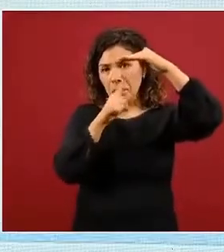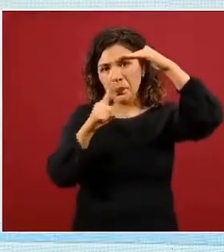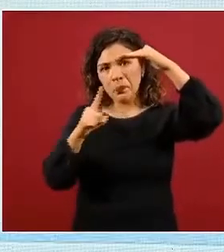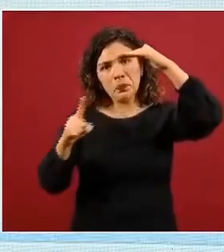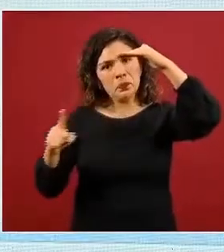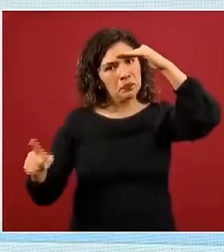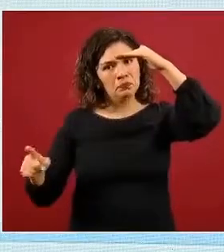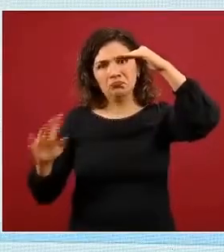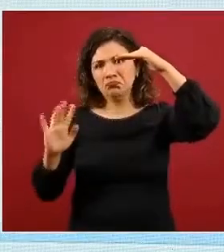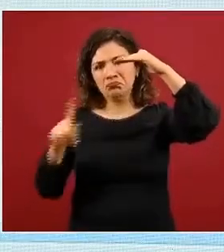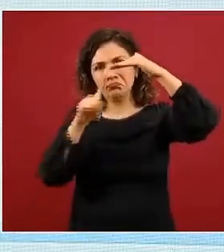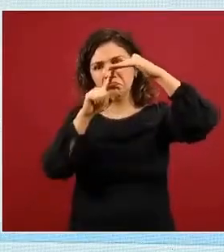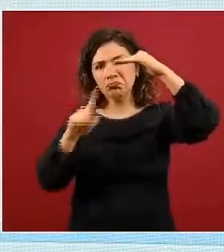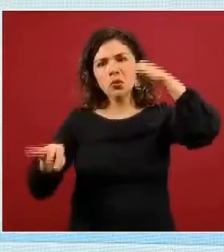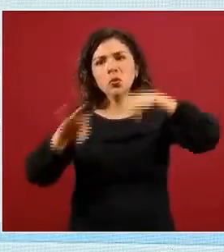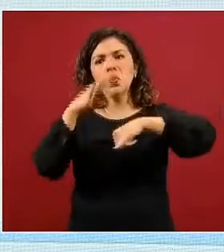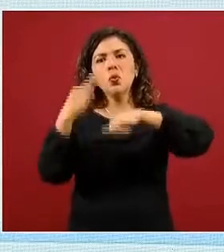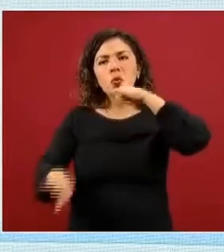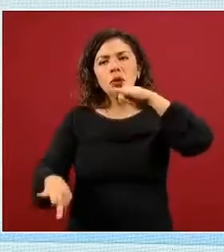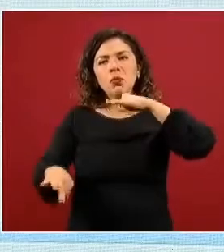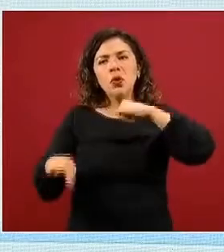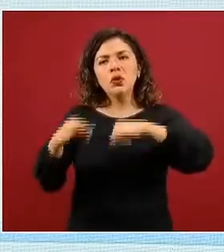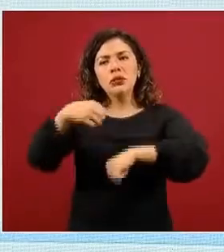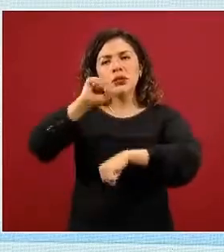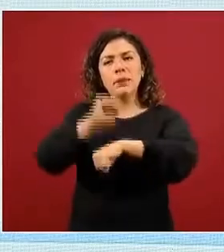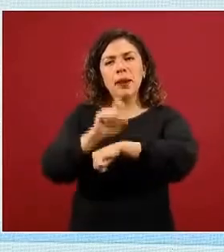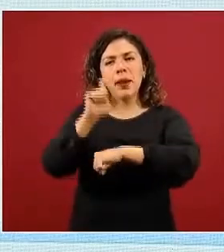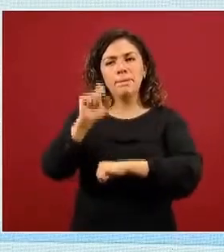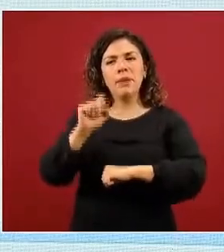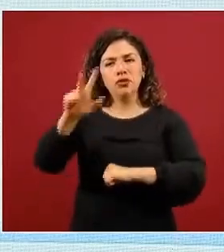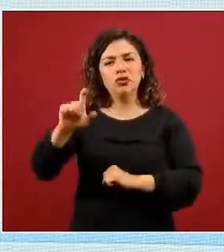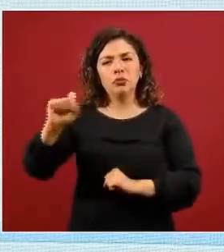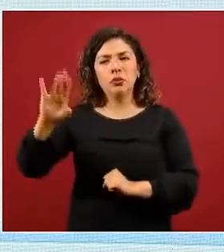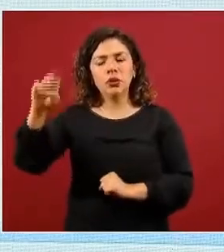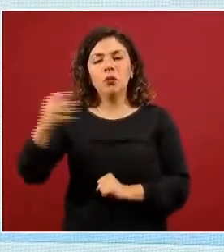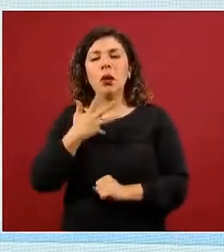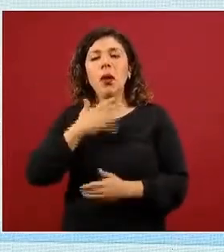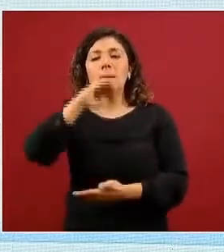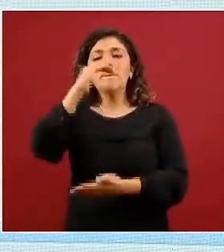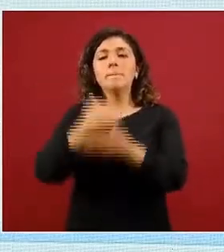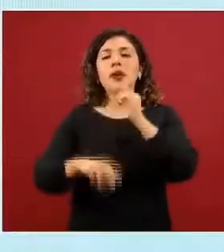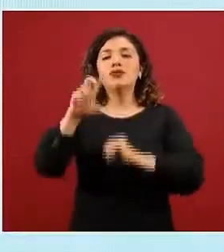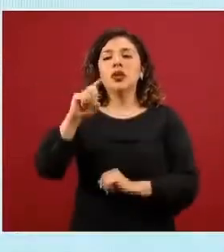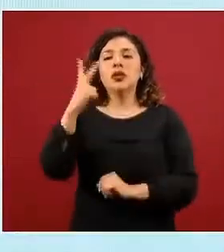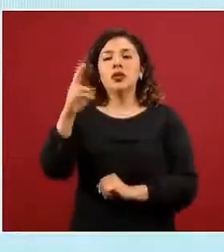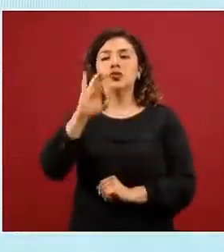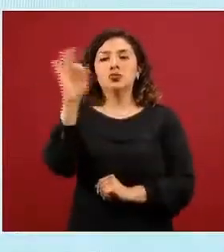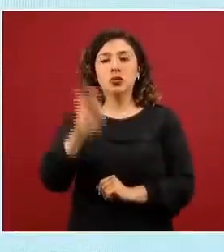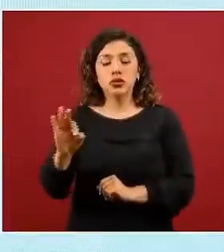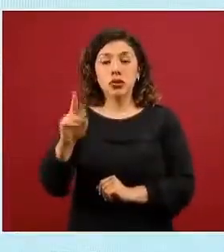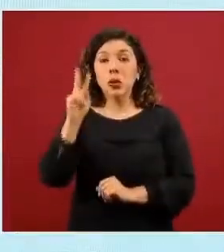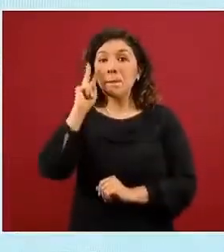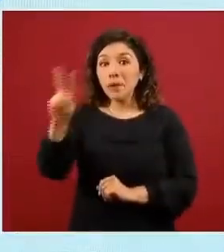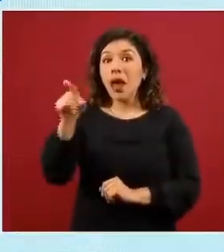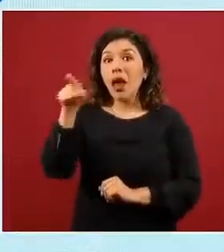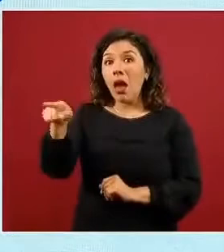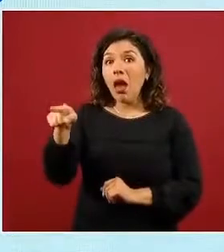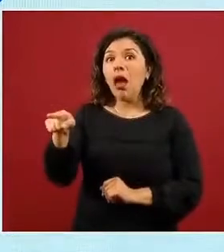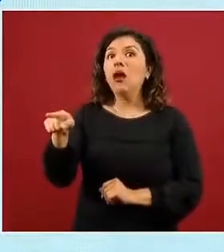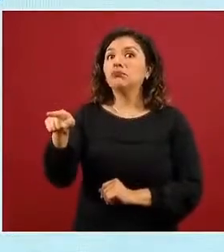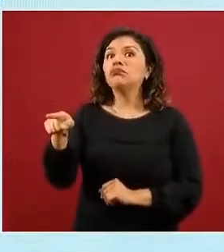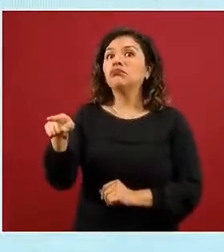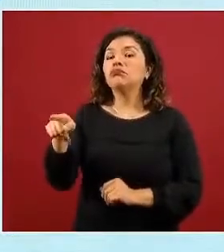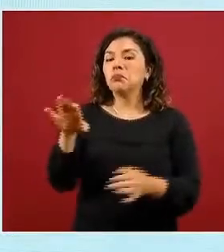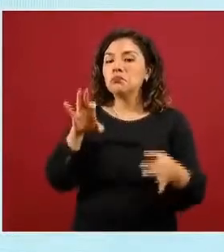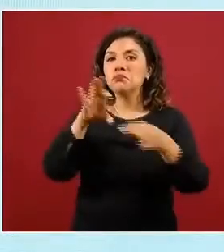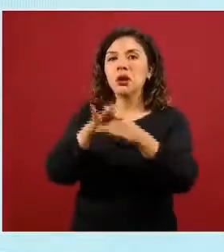descenso, descenso. En el último tramo de la última semana, 28 a 29, es menos 32%, y vean ustedes lo consistente que son